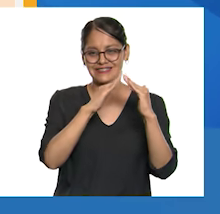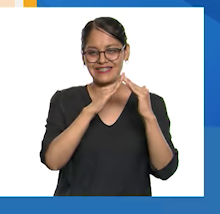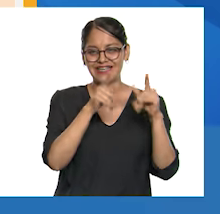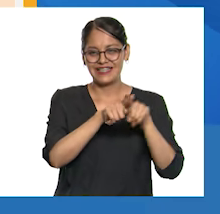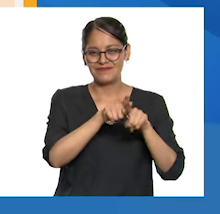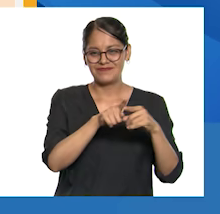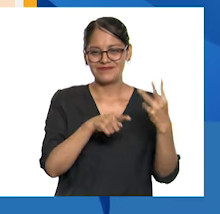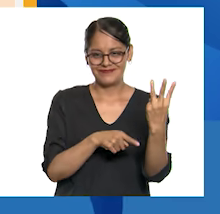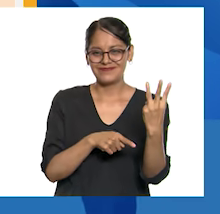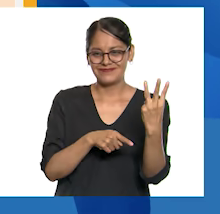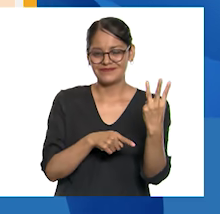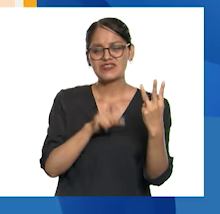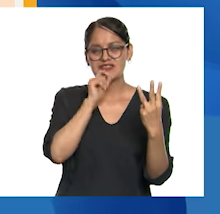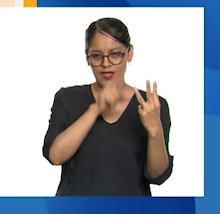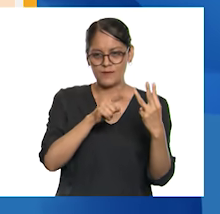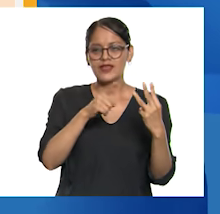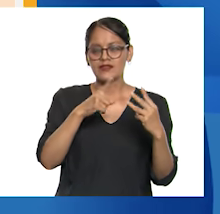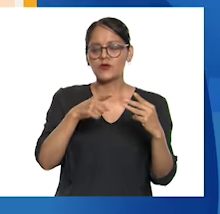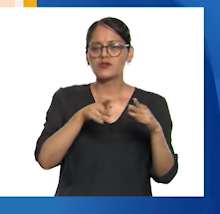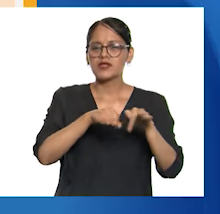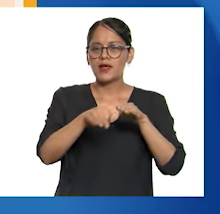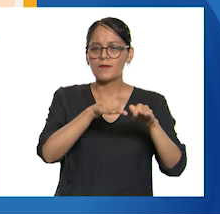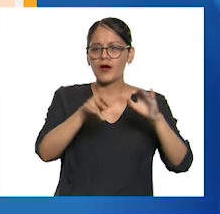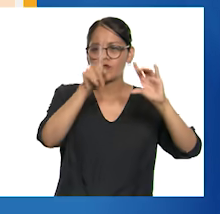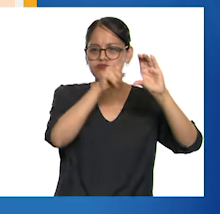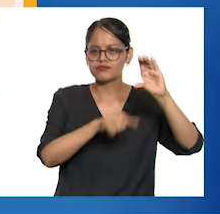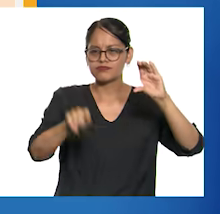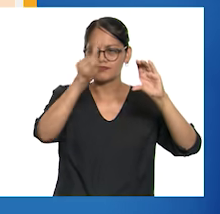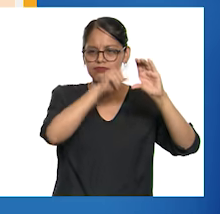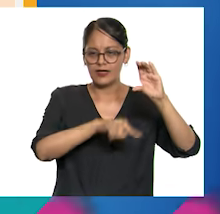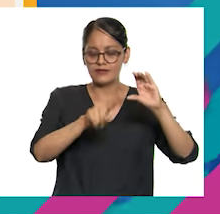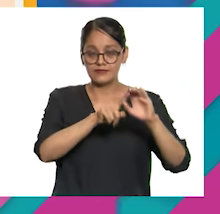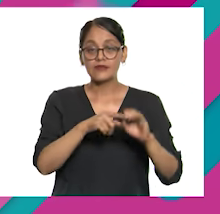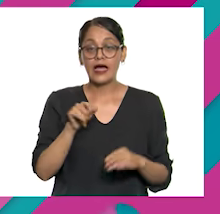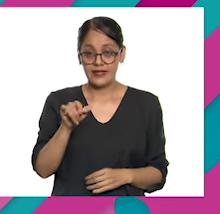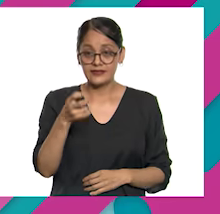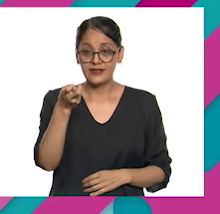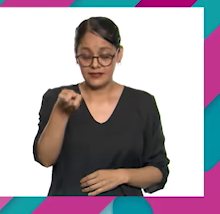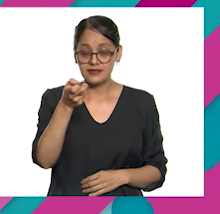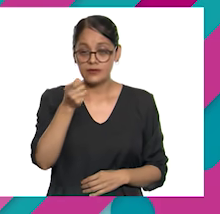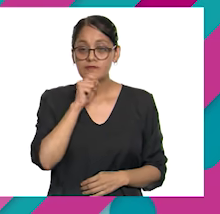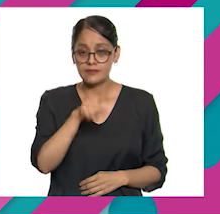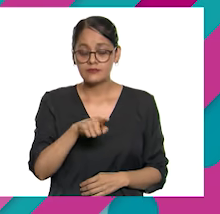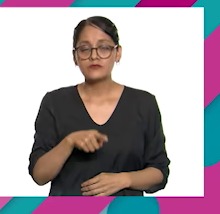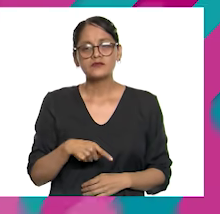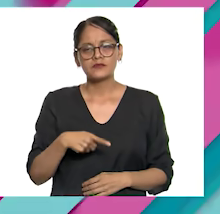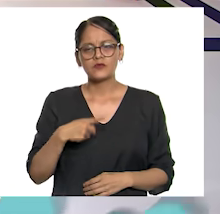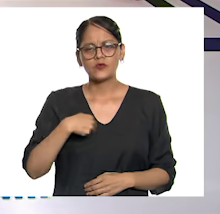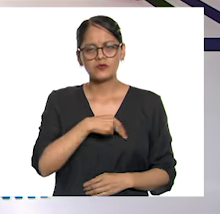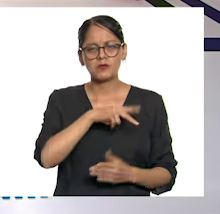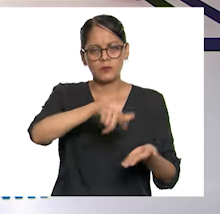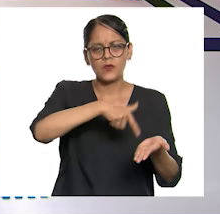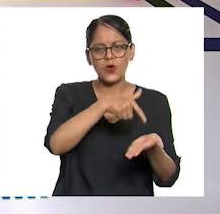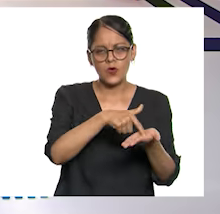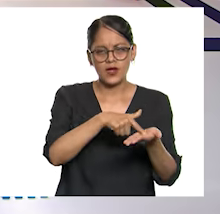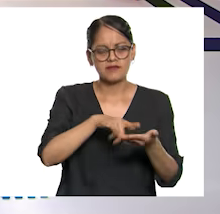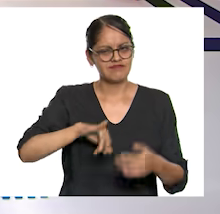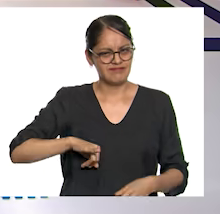tres hermanos que también era un molino. Efectivamente. Y fíjate que aquí al hablar de los escenarios es muy interesante.